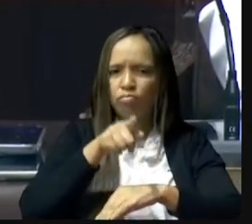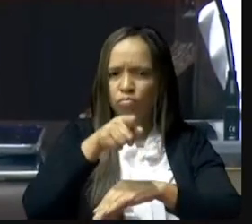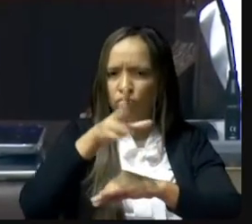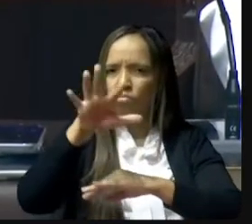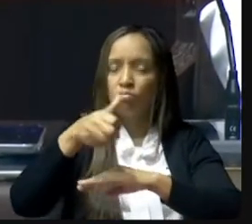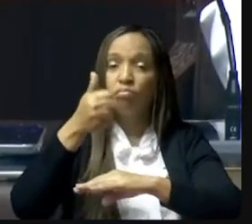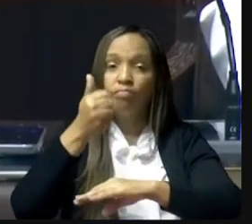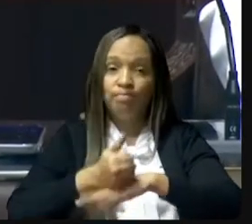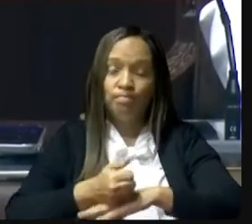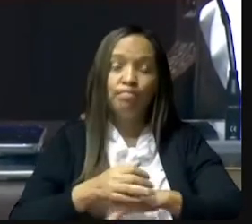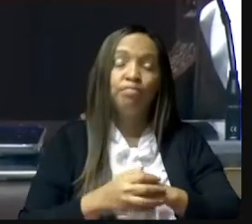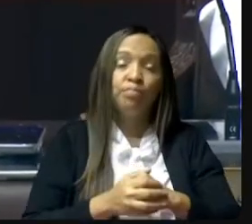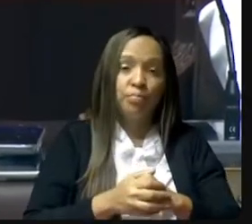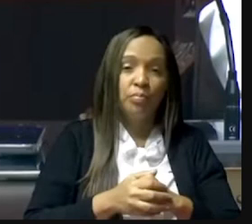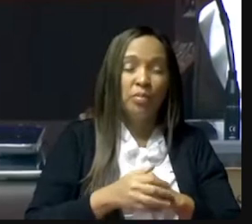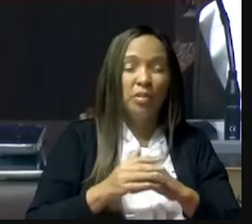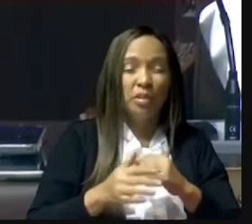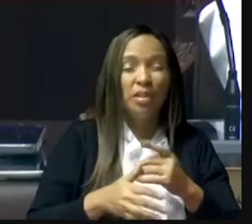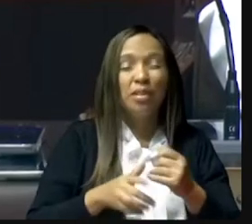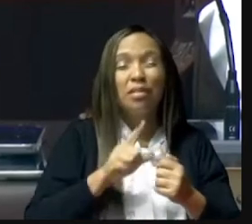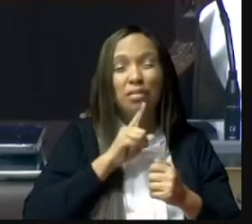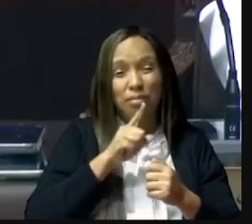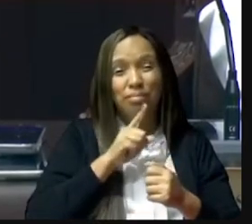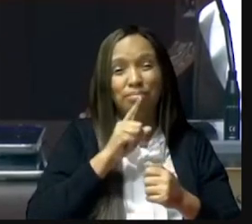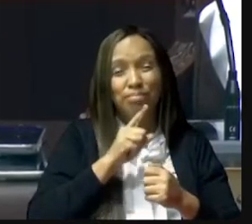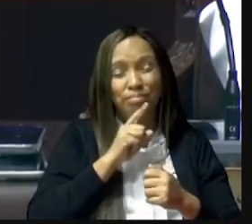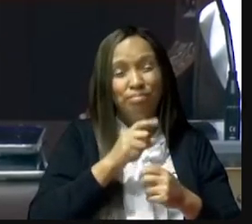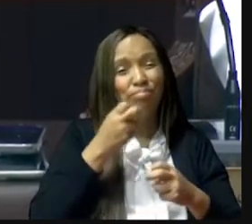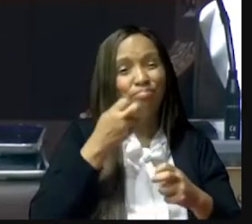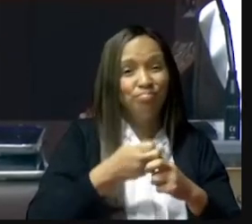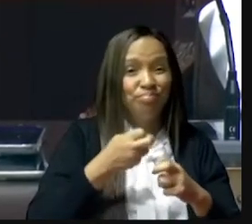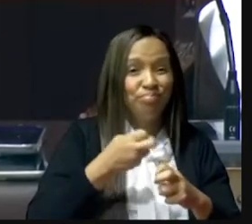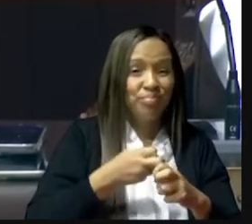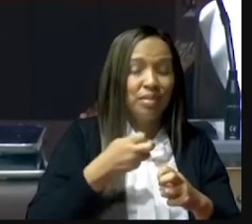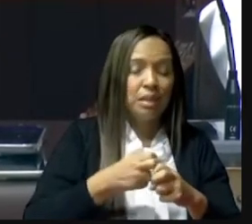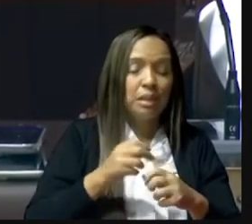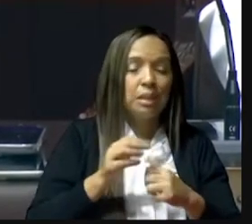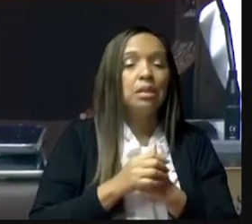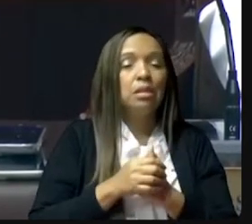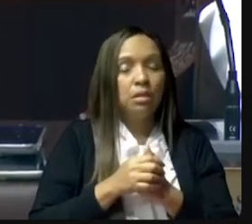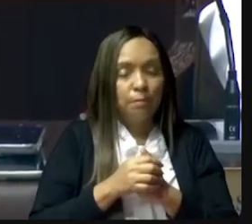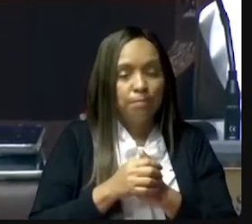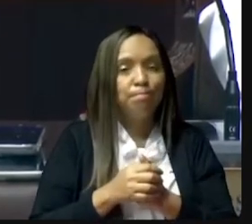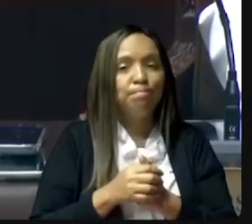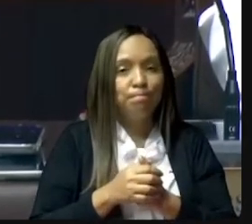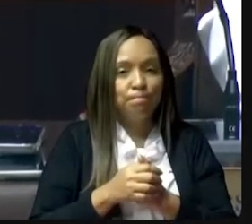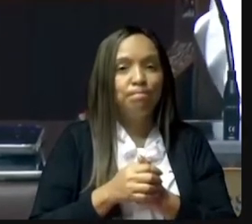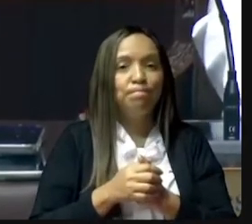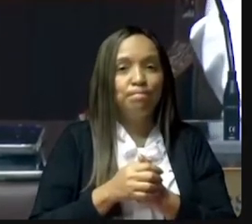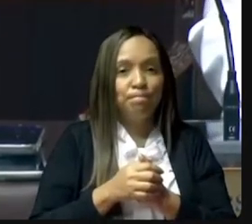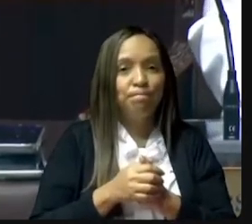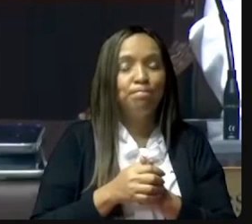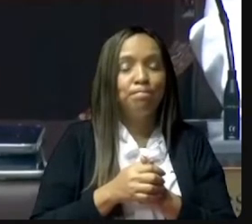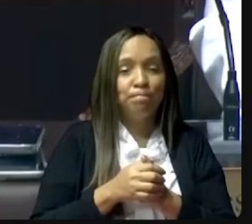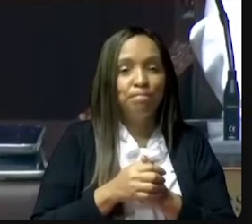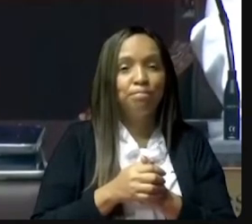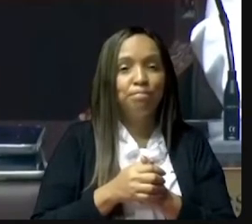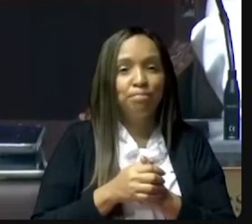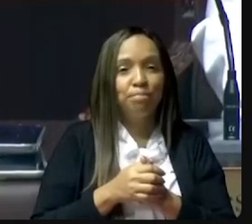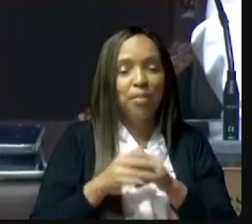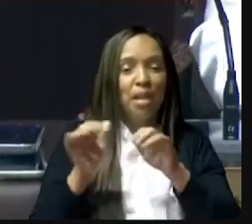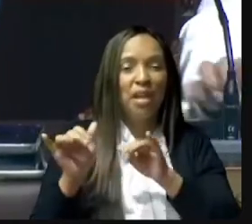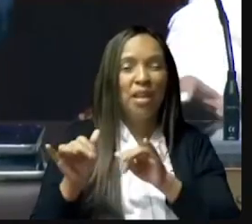un trabajo un poquito tedioso incómodo no más que el de la curule y de las oficinas